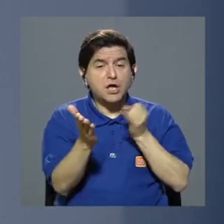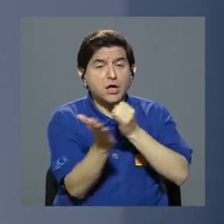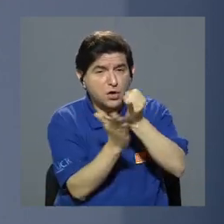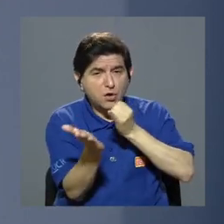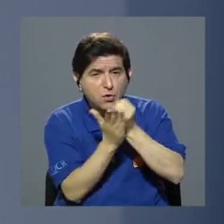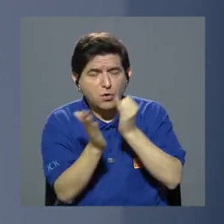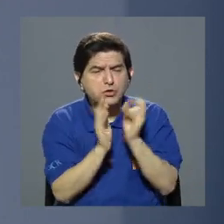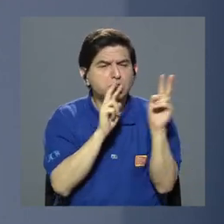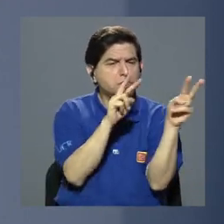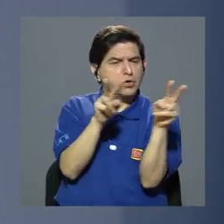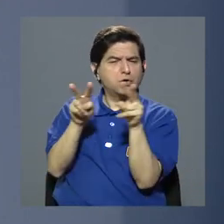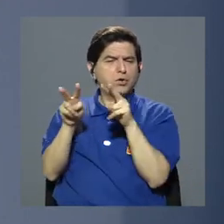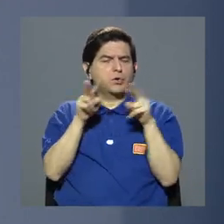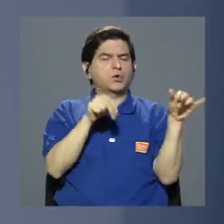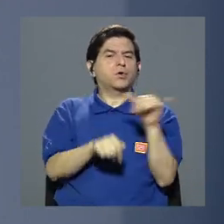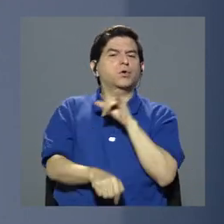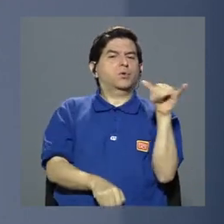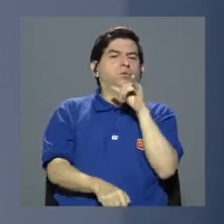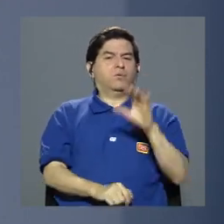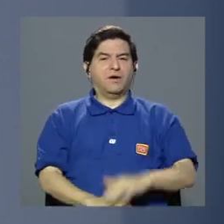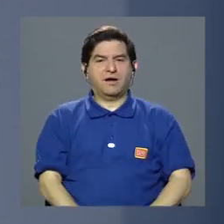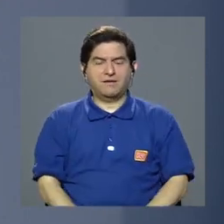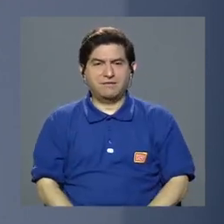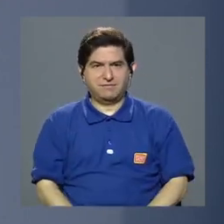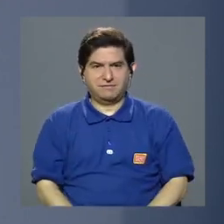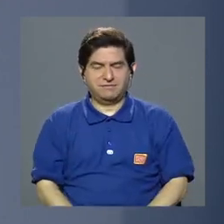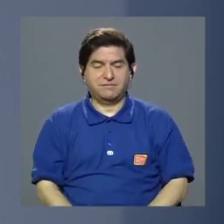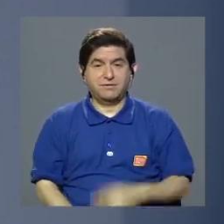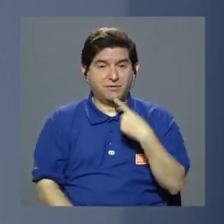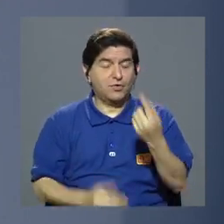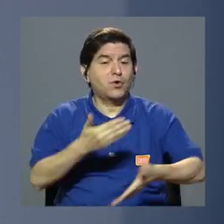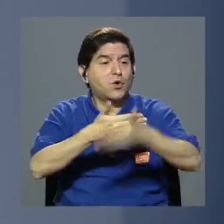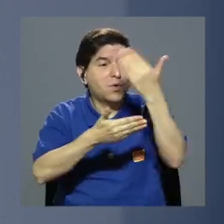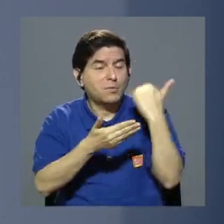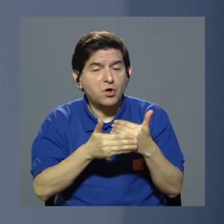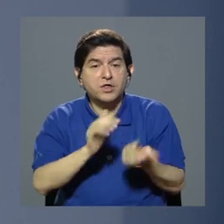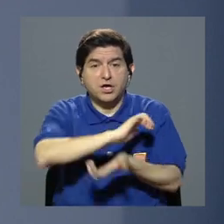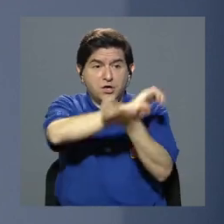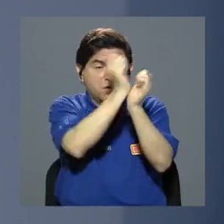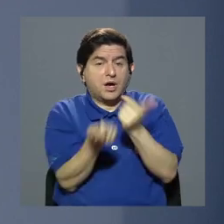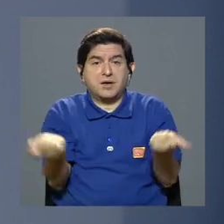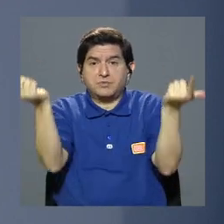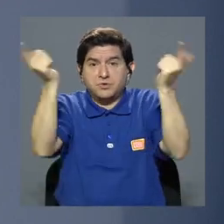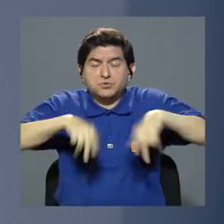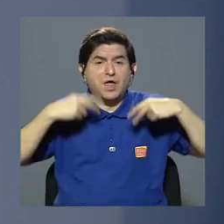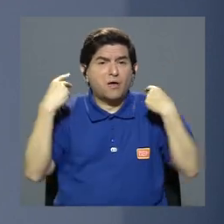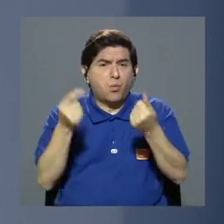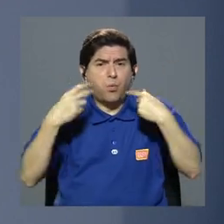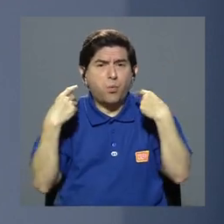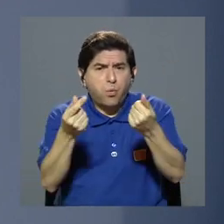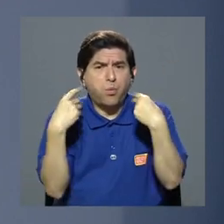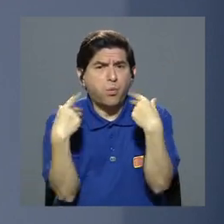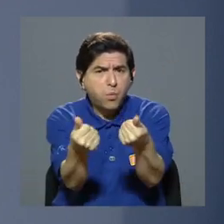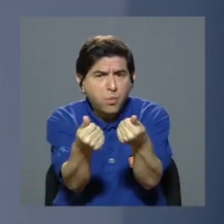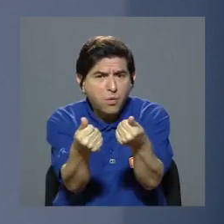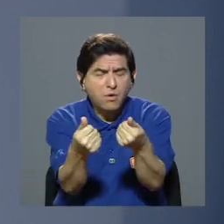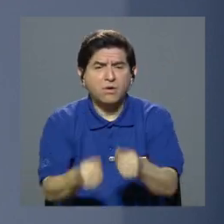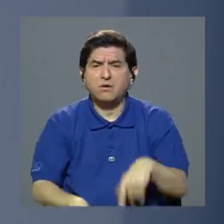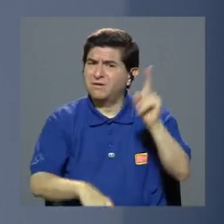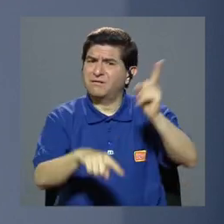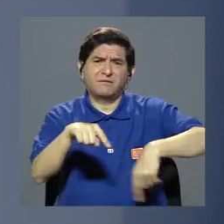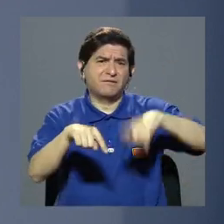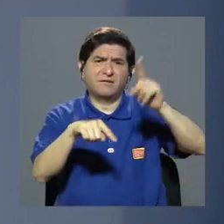investigaciones y observación también de cómo porque acabas de decir de cómo los cambios se suceden demasiado rápido